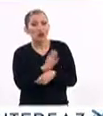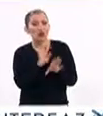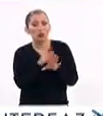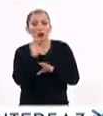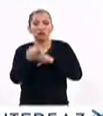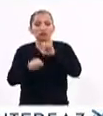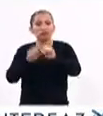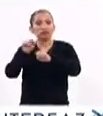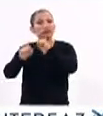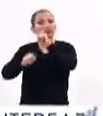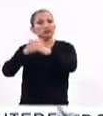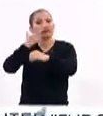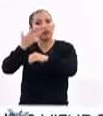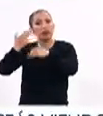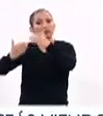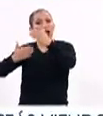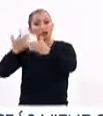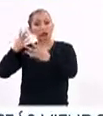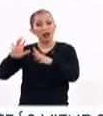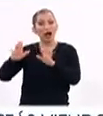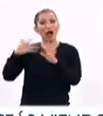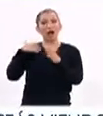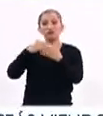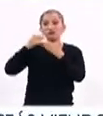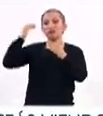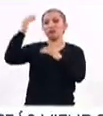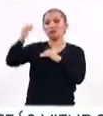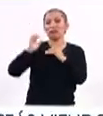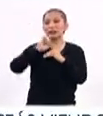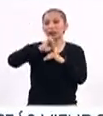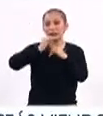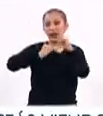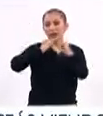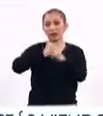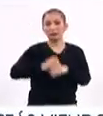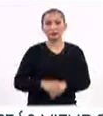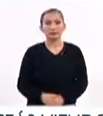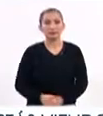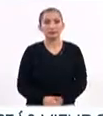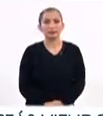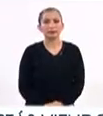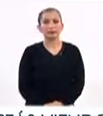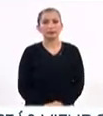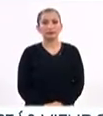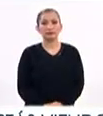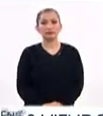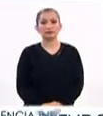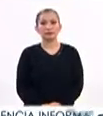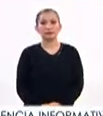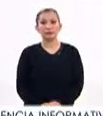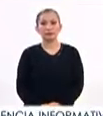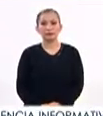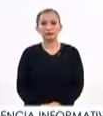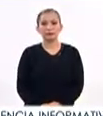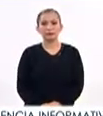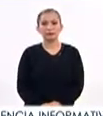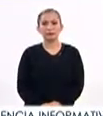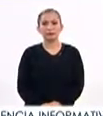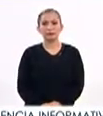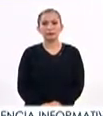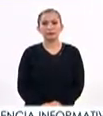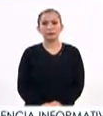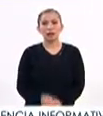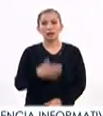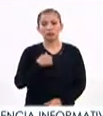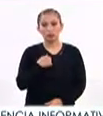cómo lograste, pues digamos, ya dar el salto a un nivel internacional. Pues bueno,